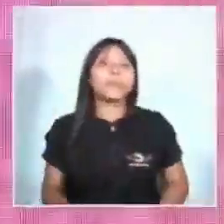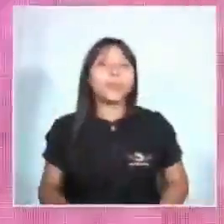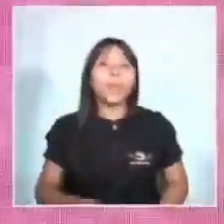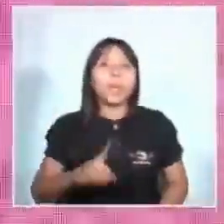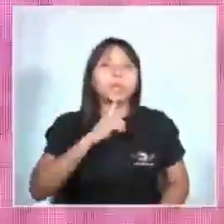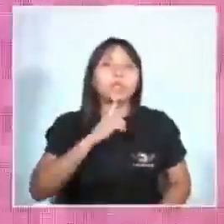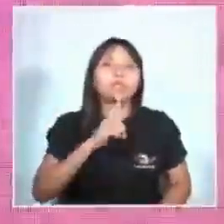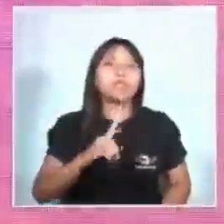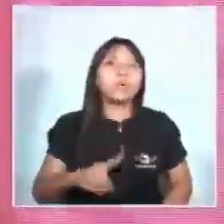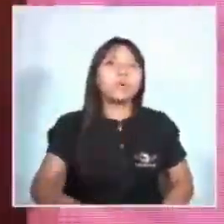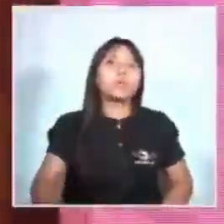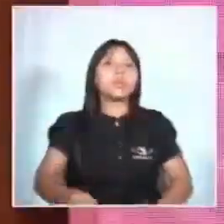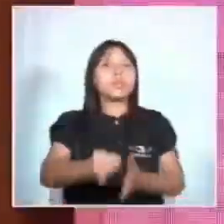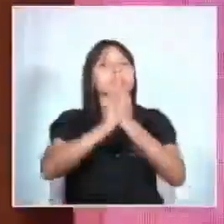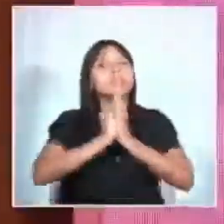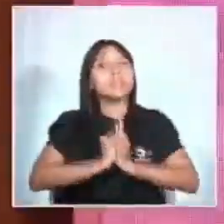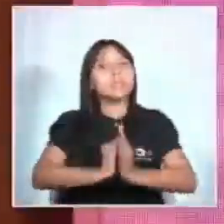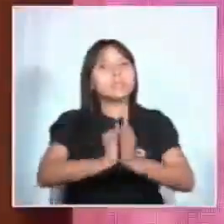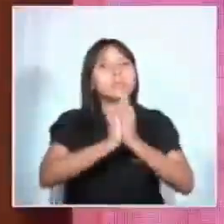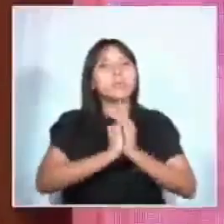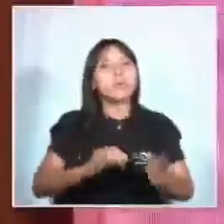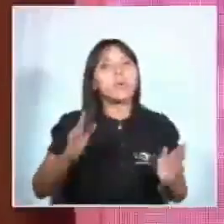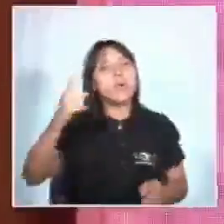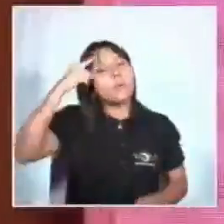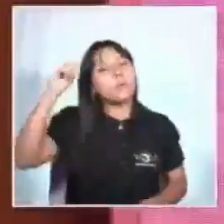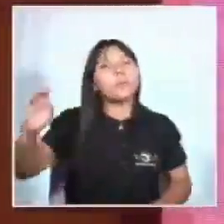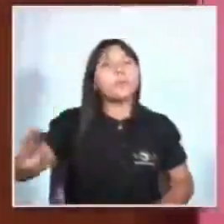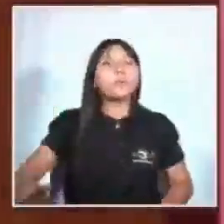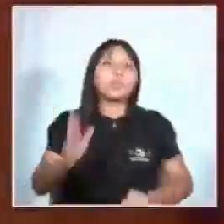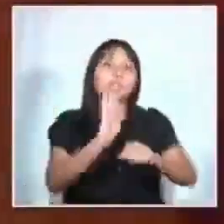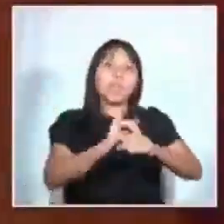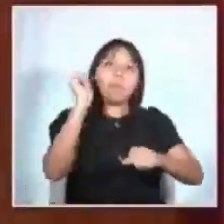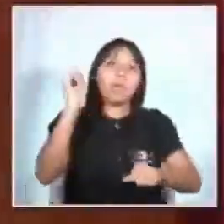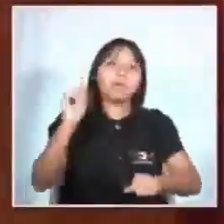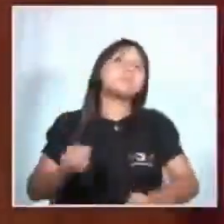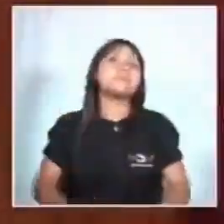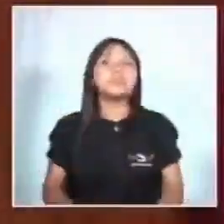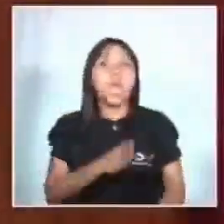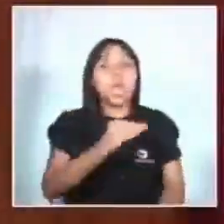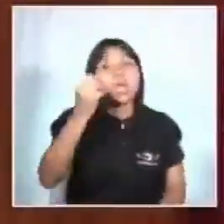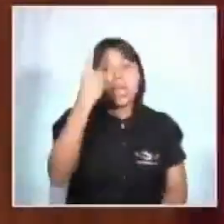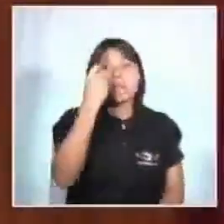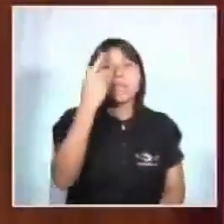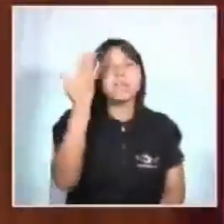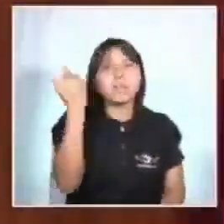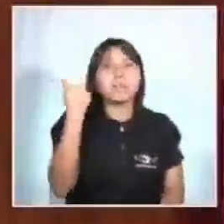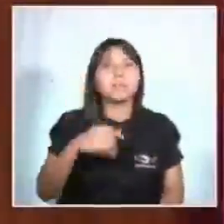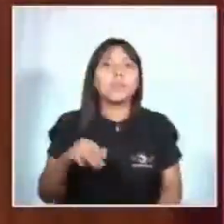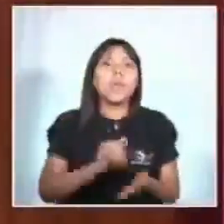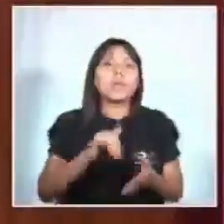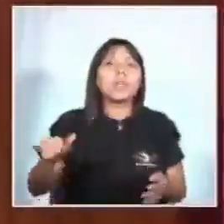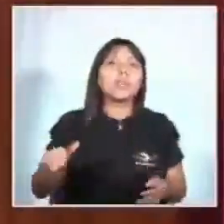Soy intercesora por convocatoria y llamamiento. Y entendí que